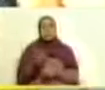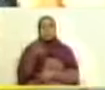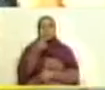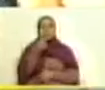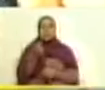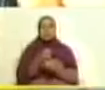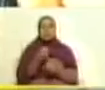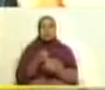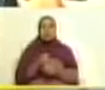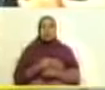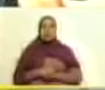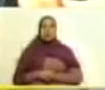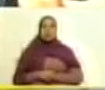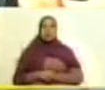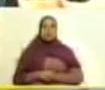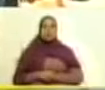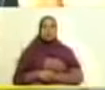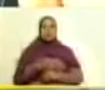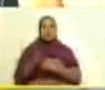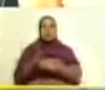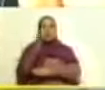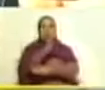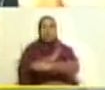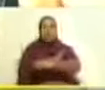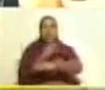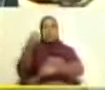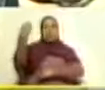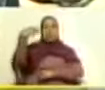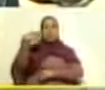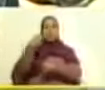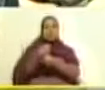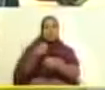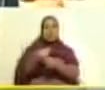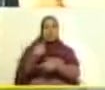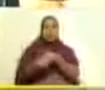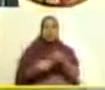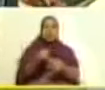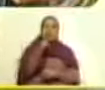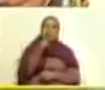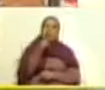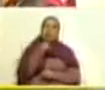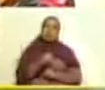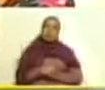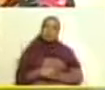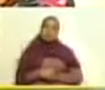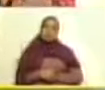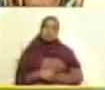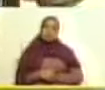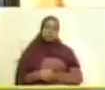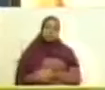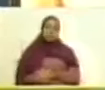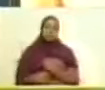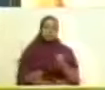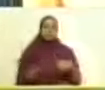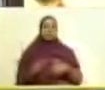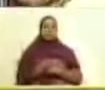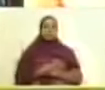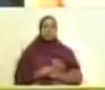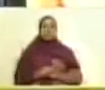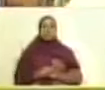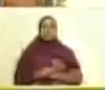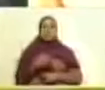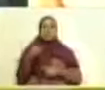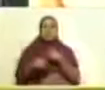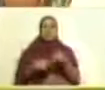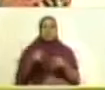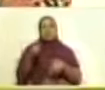solar, eólica, y debemos asumirla ya, no como opción alternativa, como obligación